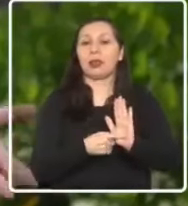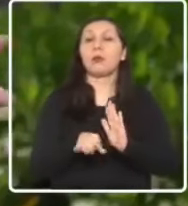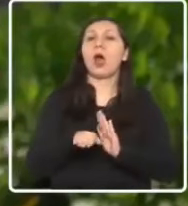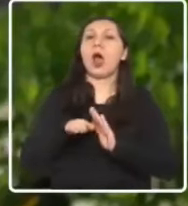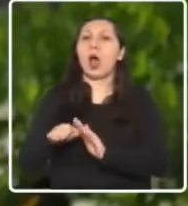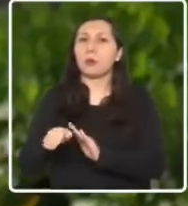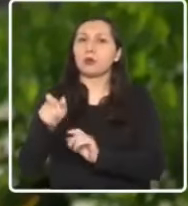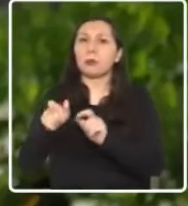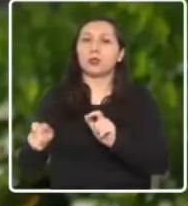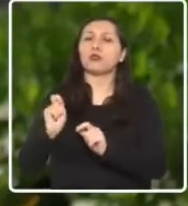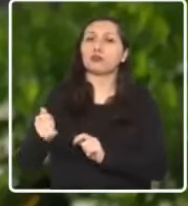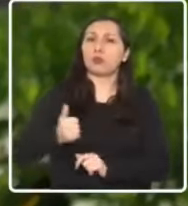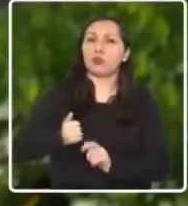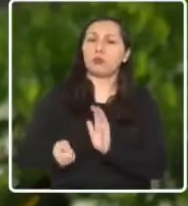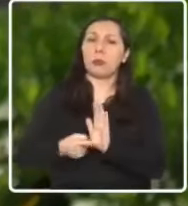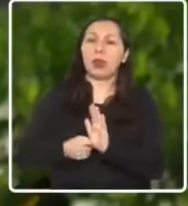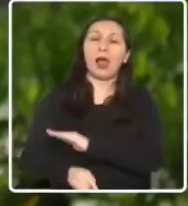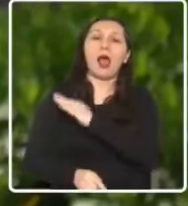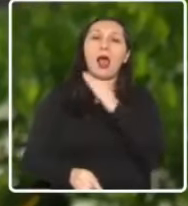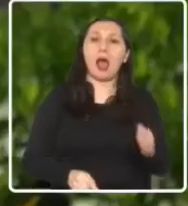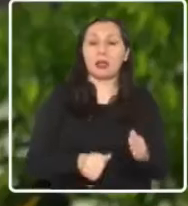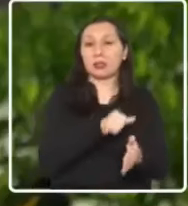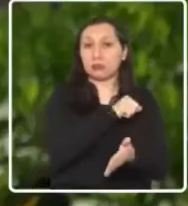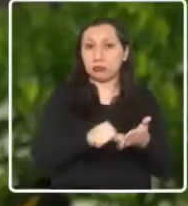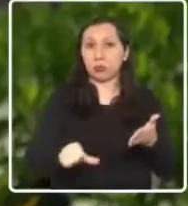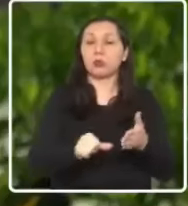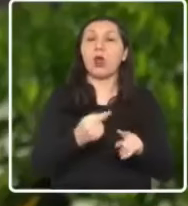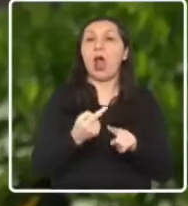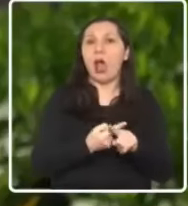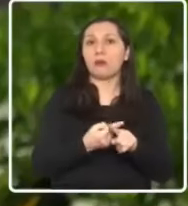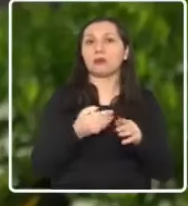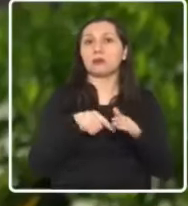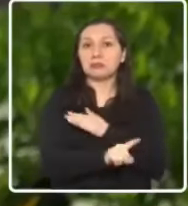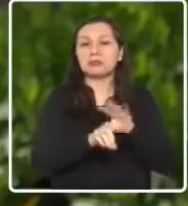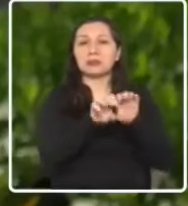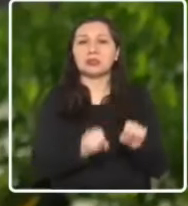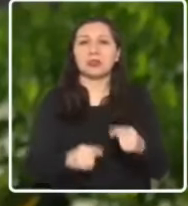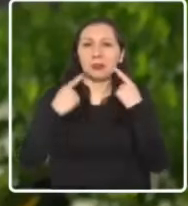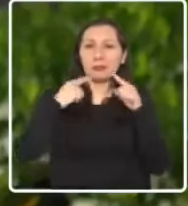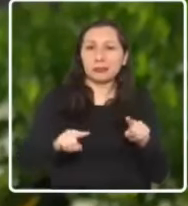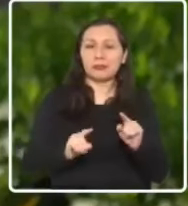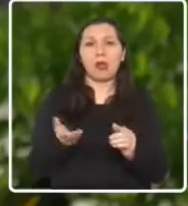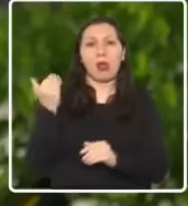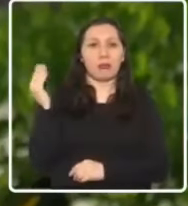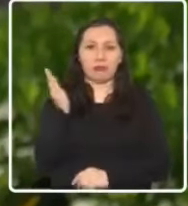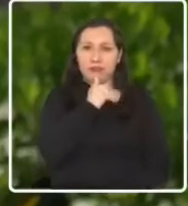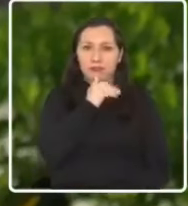a los contribuyentes hasta la aplicación de sanciones a los que abusan del sistema, no lo habíamos